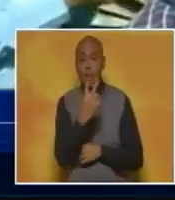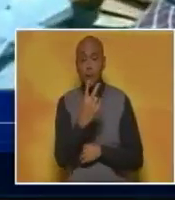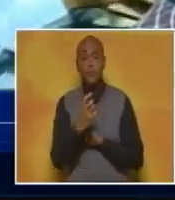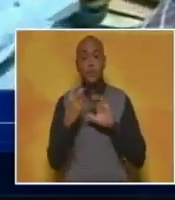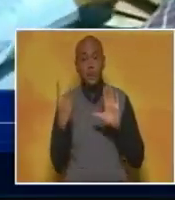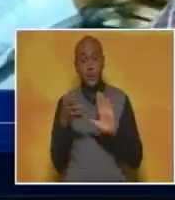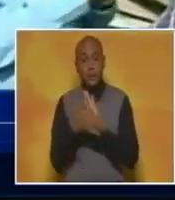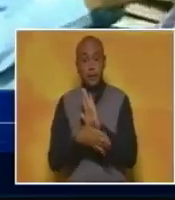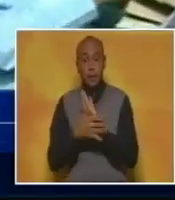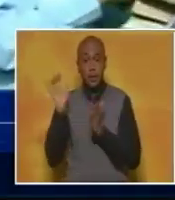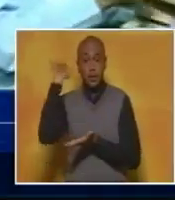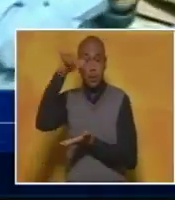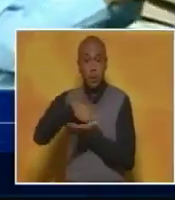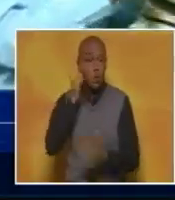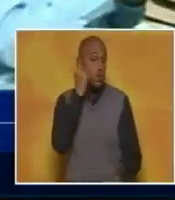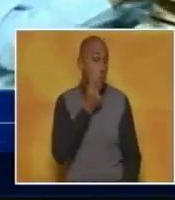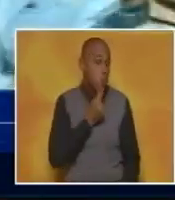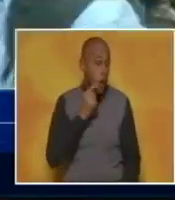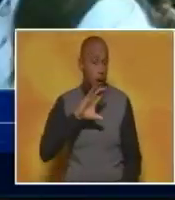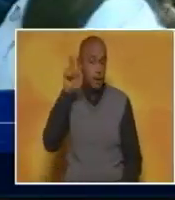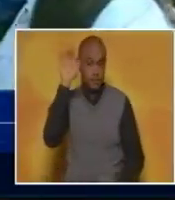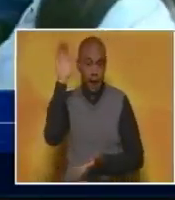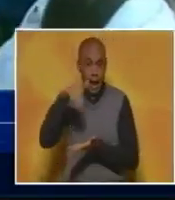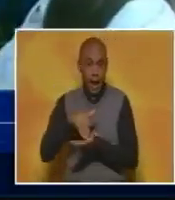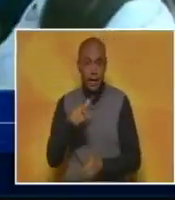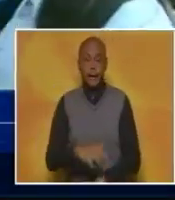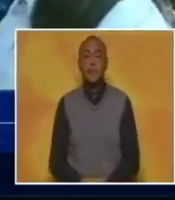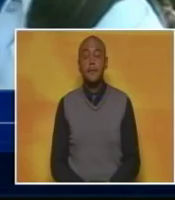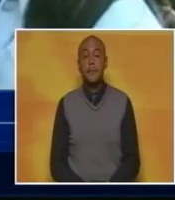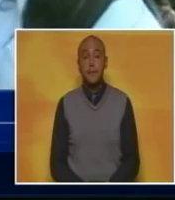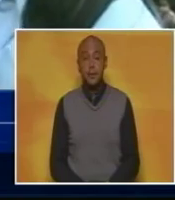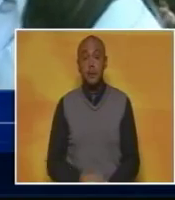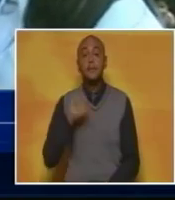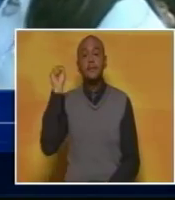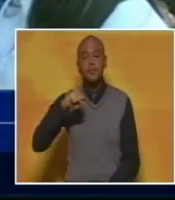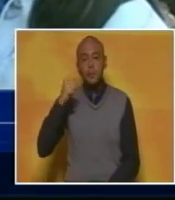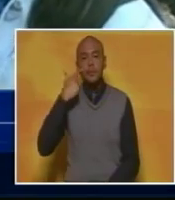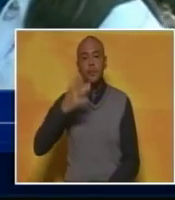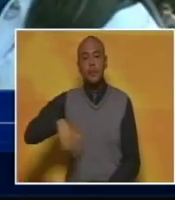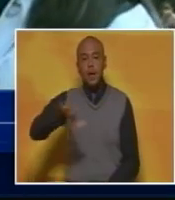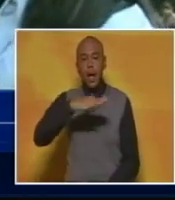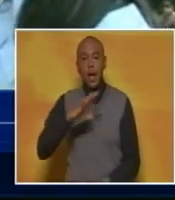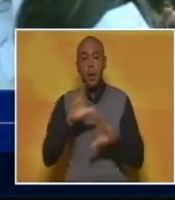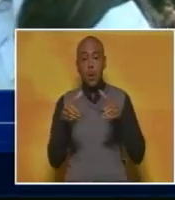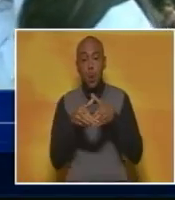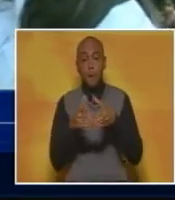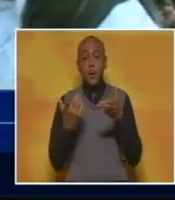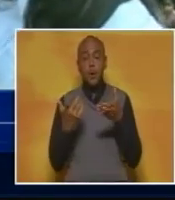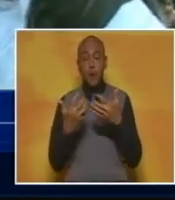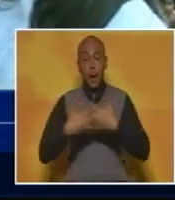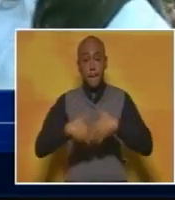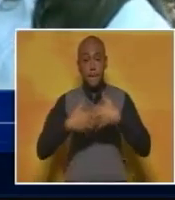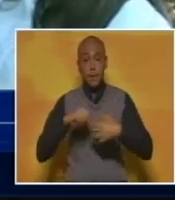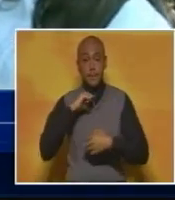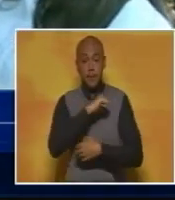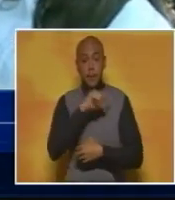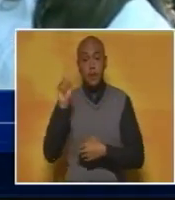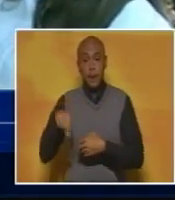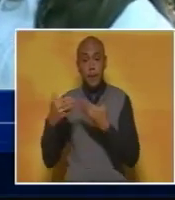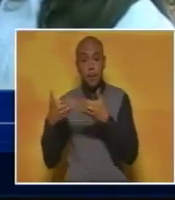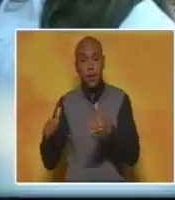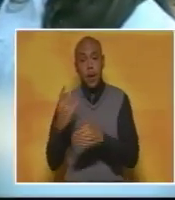Mariscal Sucre de Maracay, estado Aragua. Es importante sector del sector privado y público. Hasta el día de ayer ya se